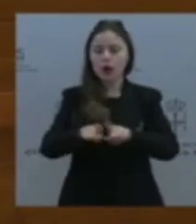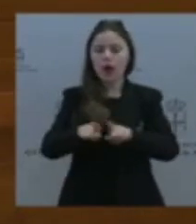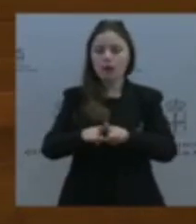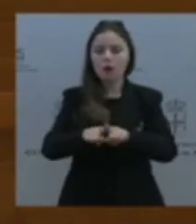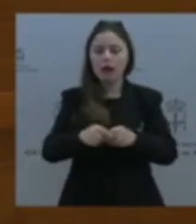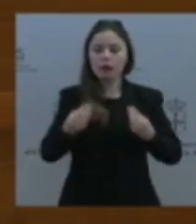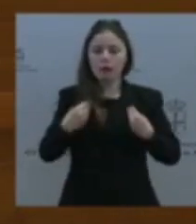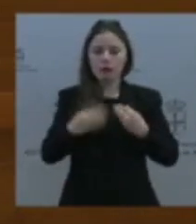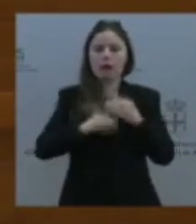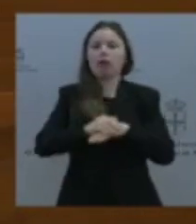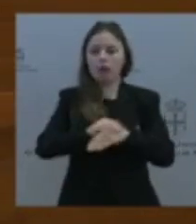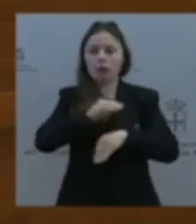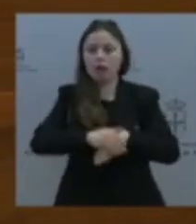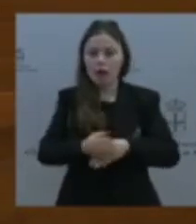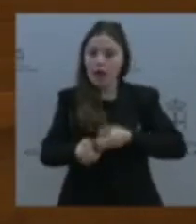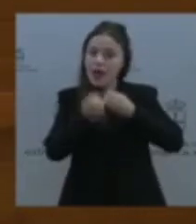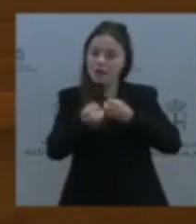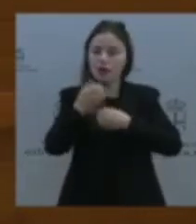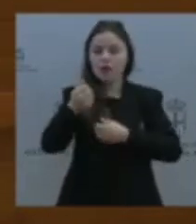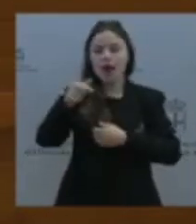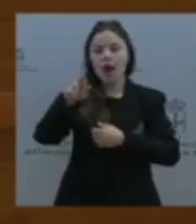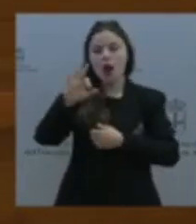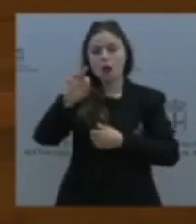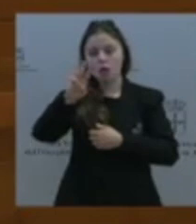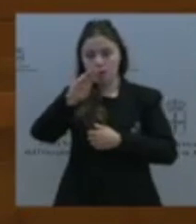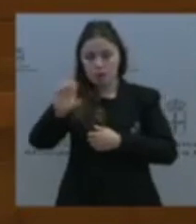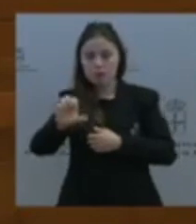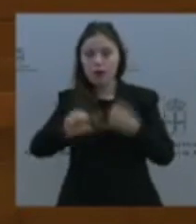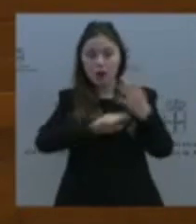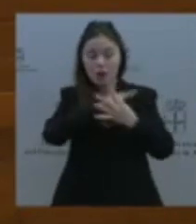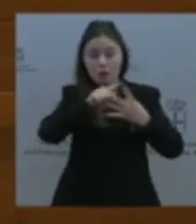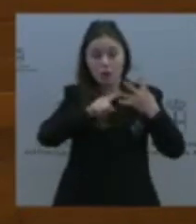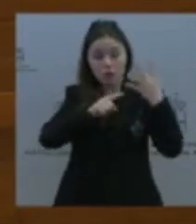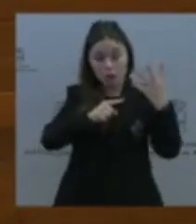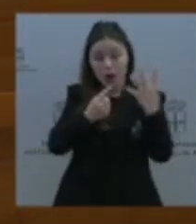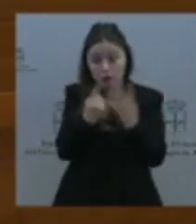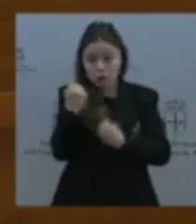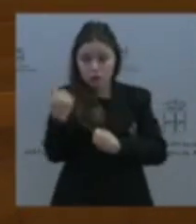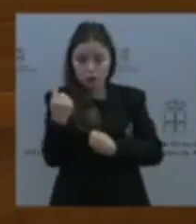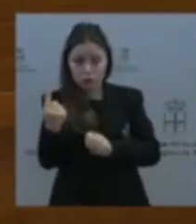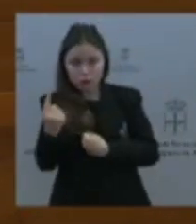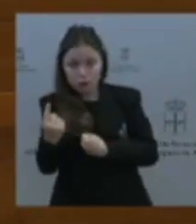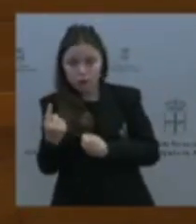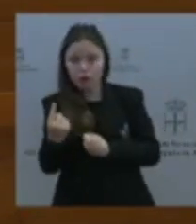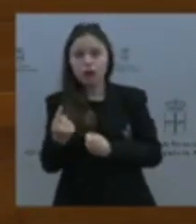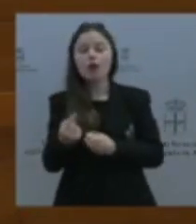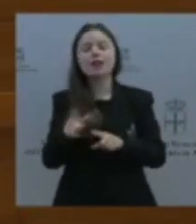nos recordaba que un cuarto de la población asturiana estaba en situación de pobreza o en riesgo de